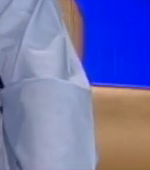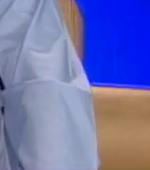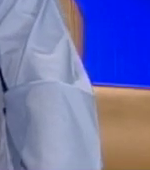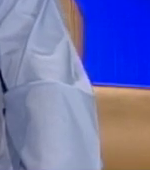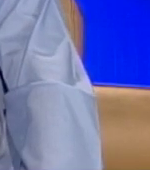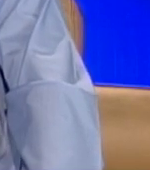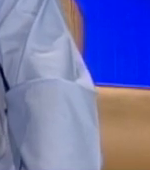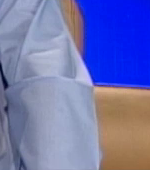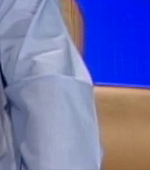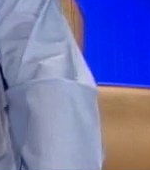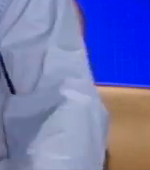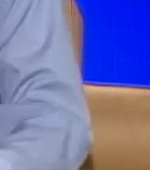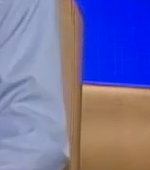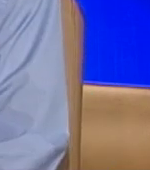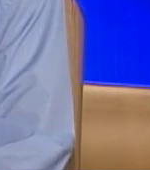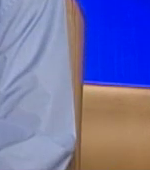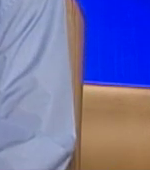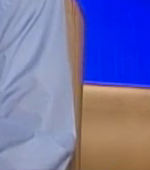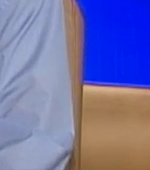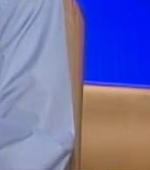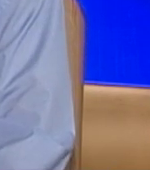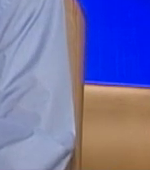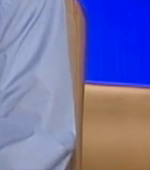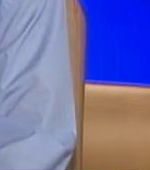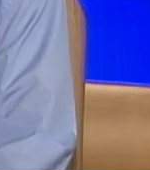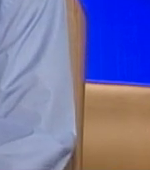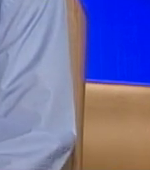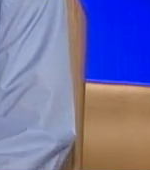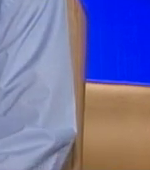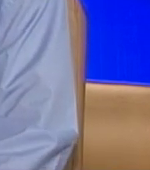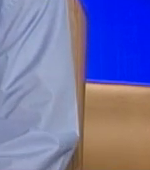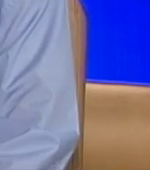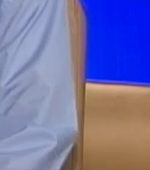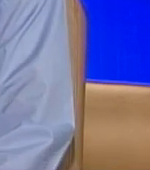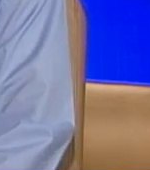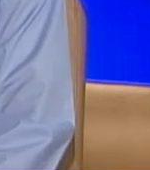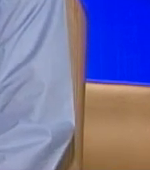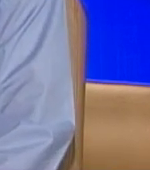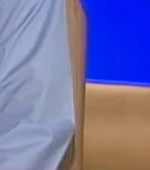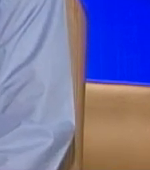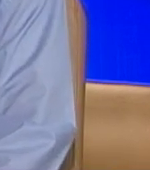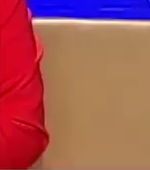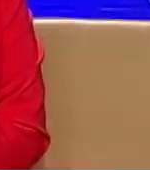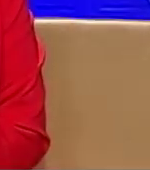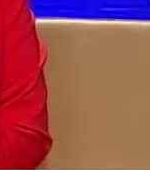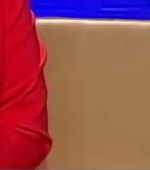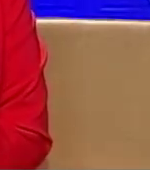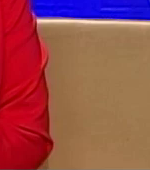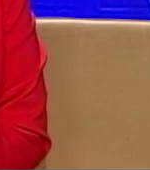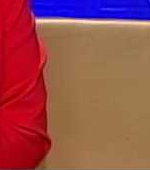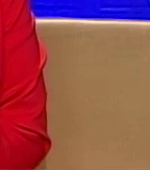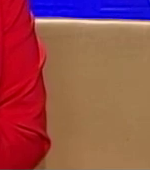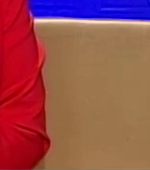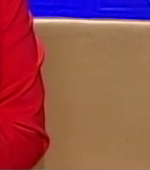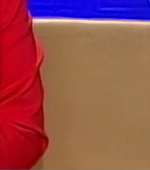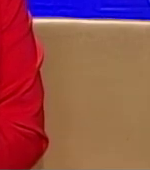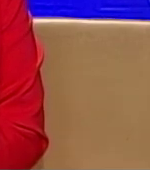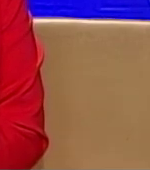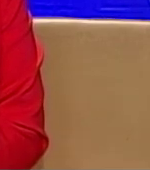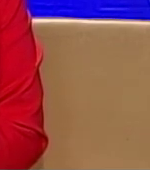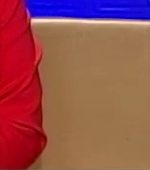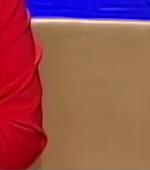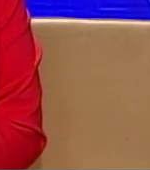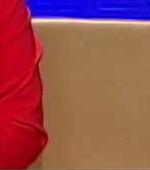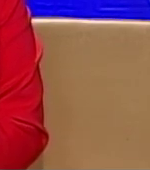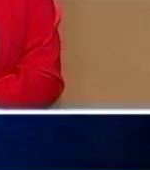Entrevista a Venevisión. Jesús Faría, constituyente, economista, integrante de la Dirección Nacional del PSUV. Gracias por habernos acompañado. Gracias. Y gracias a ustedes también. Que tengan todos muy